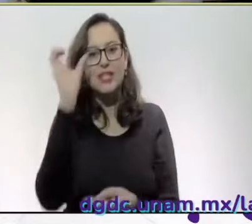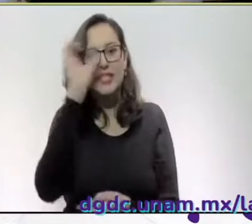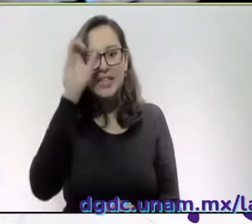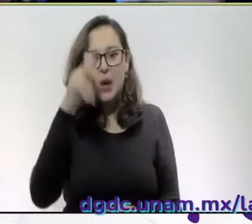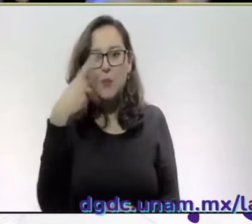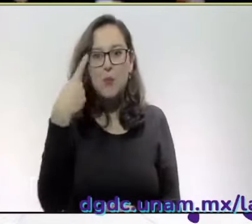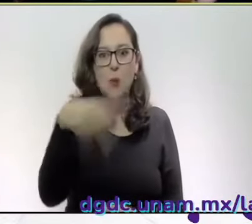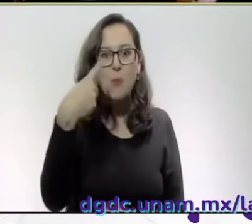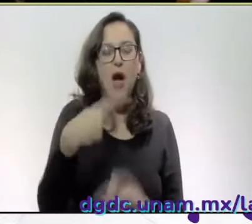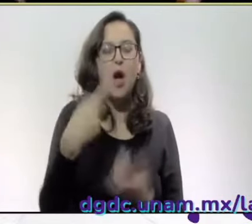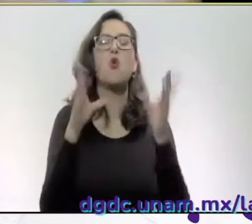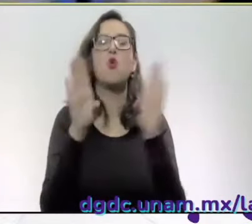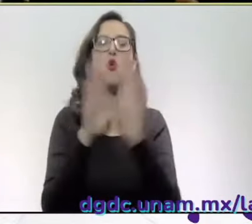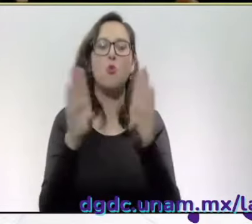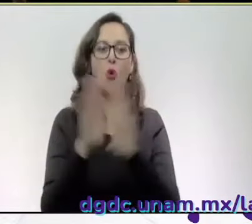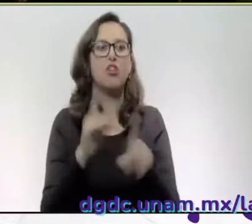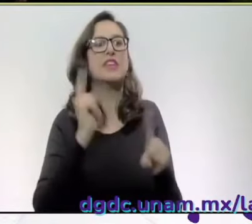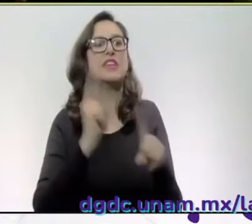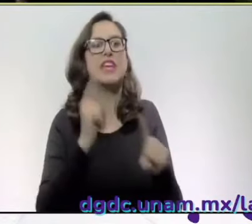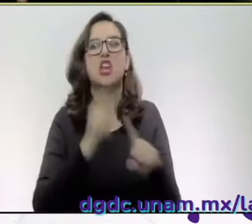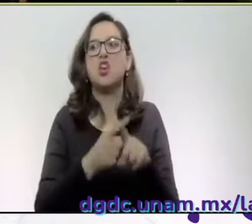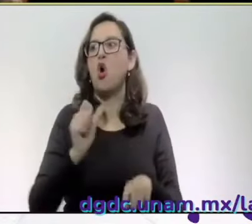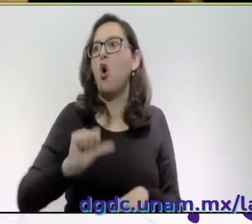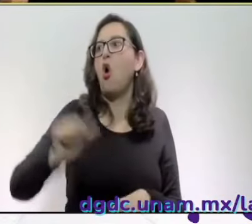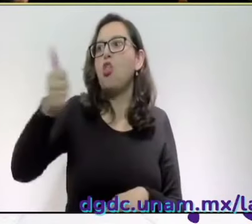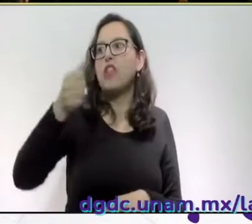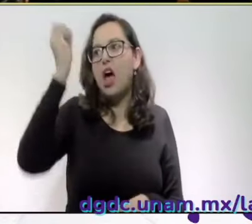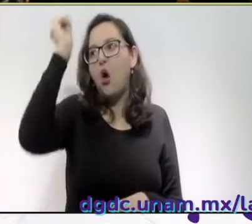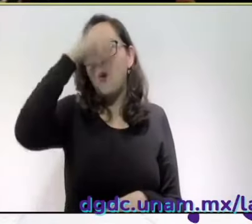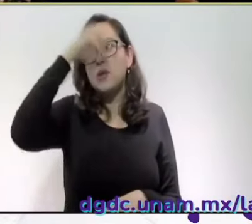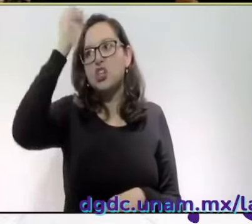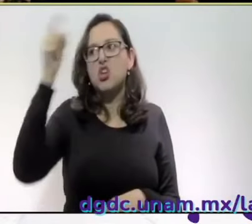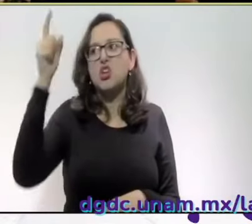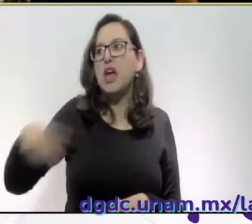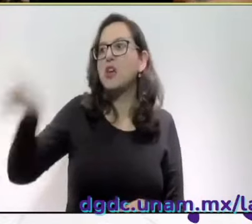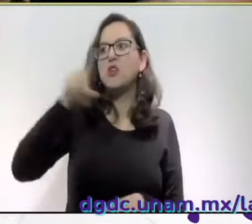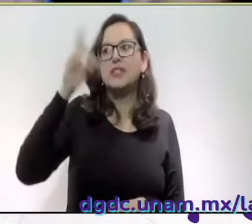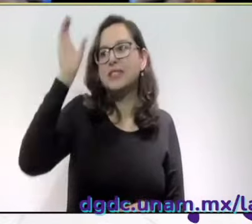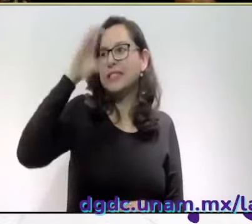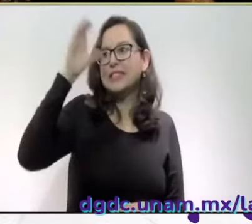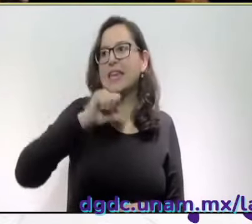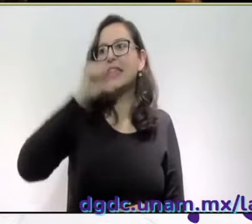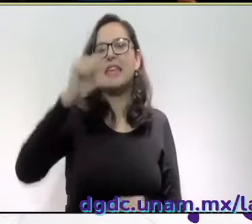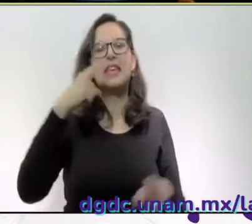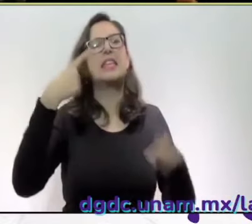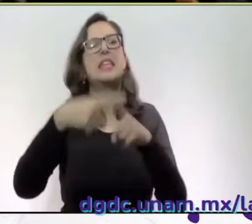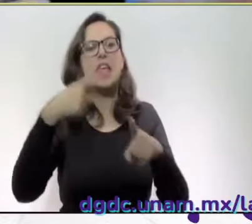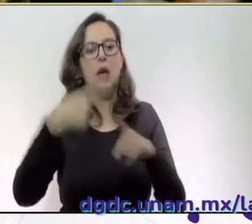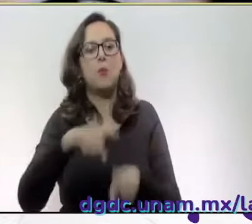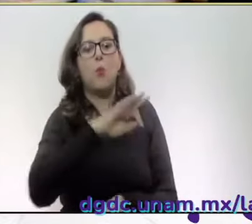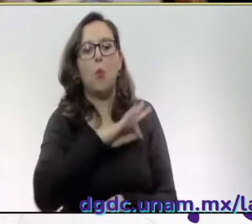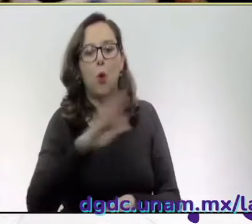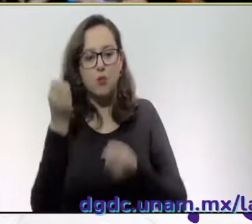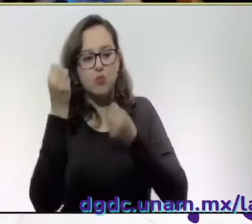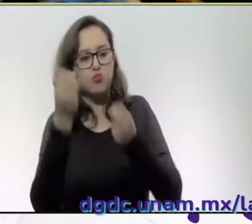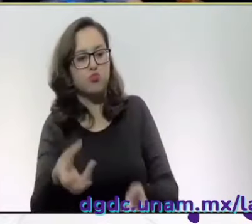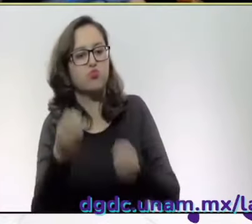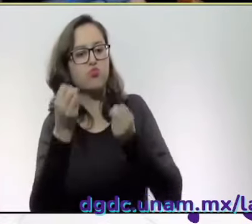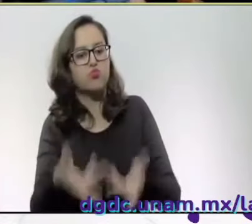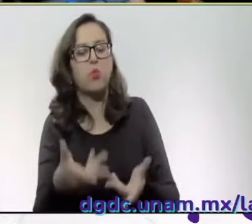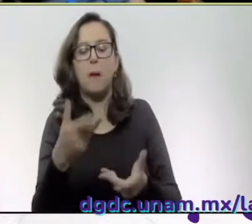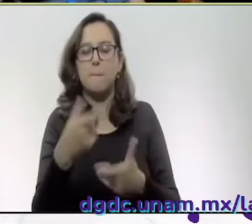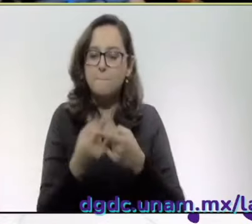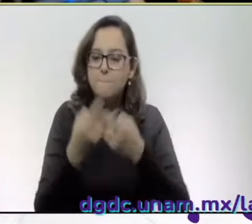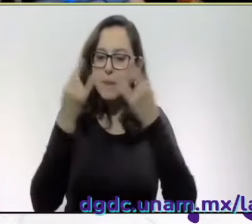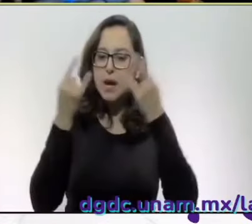cuentas? ¿Quiénes serían estas otras voces, no expertas o no científicas, que pueden enriquecer la forma en la que contamos la